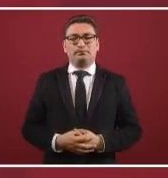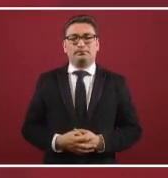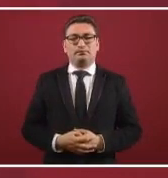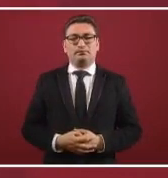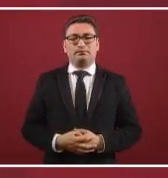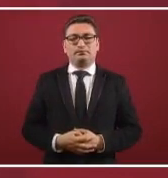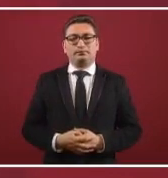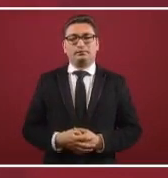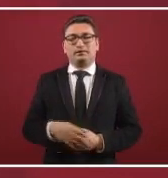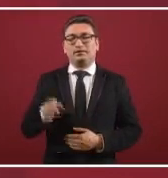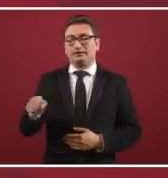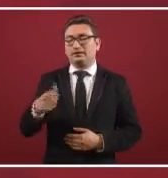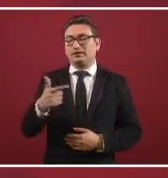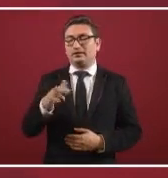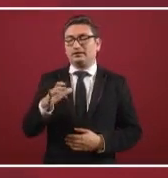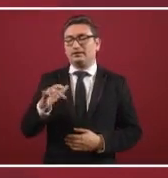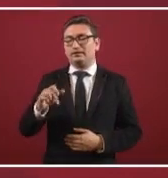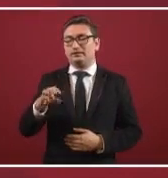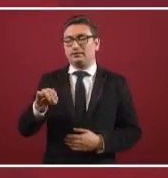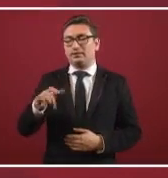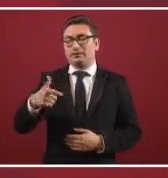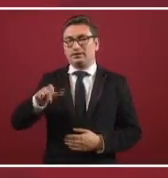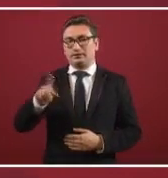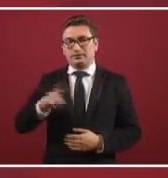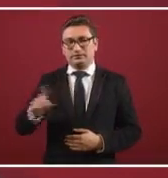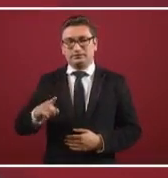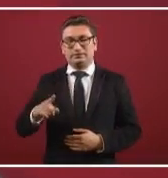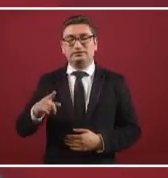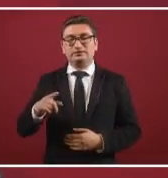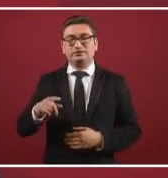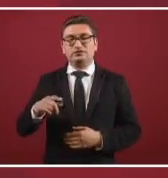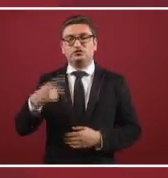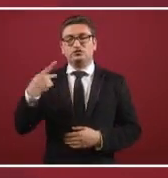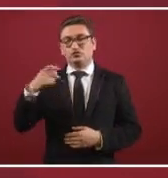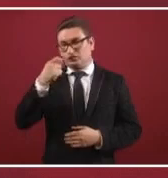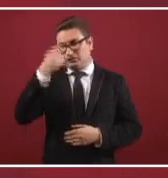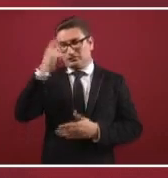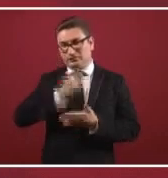utilizó García Márquez para su novela Cien años de soledad.